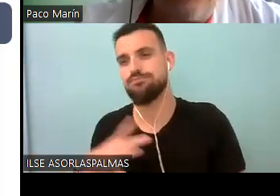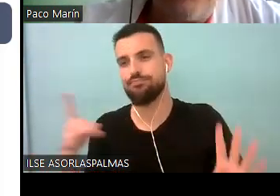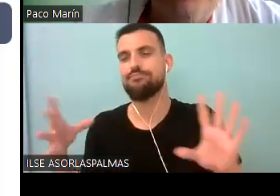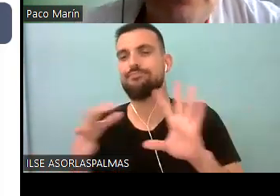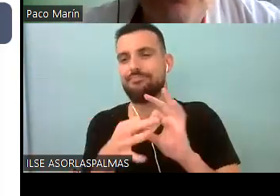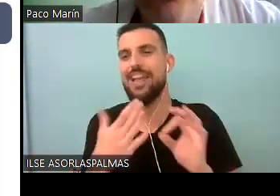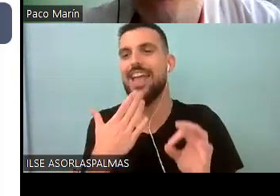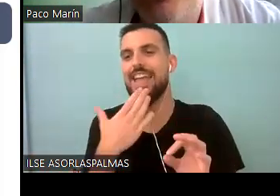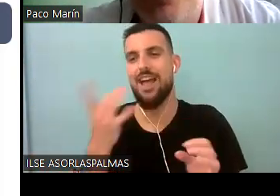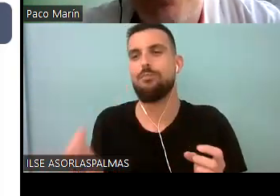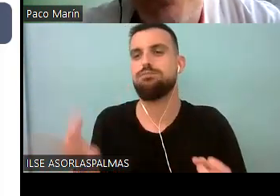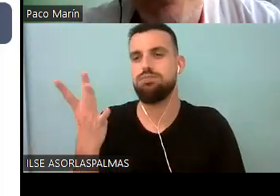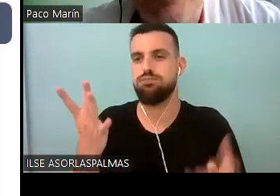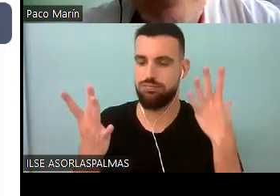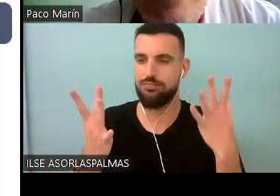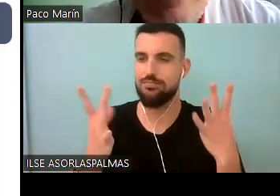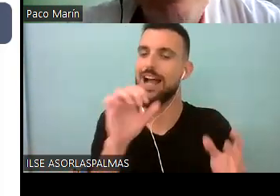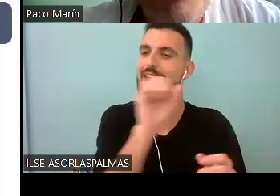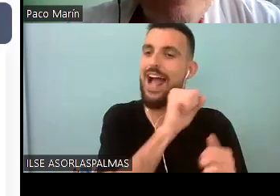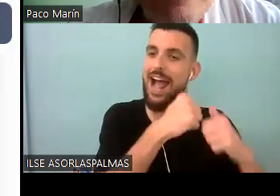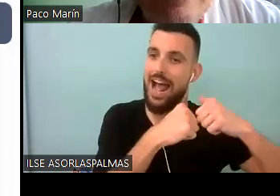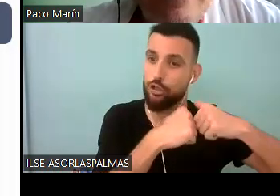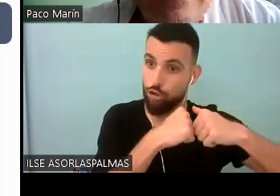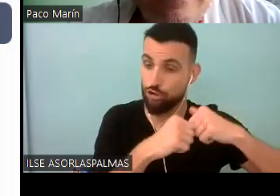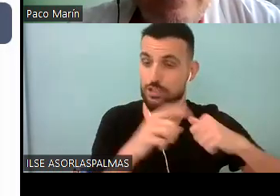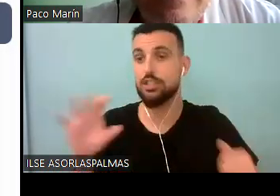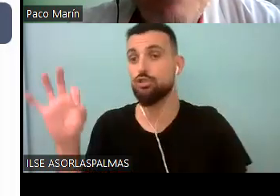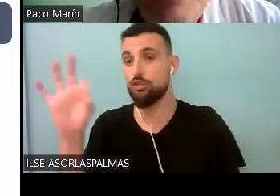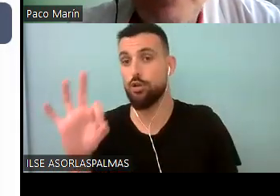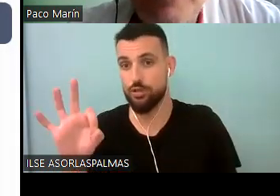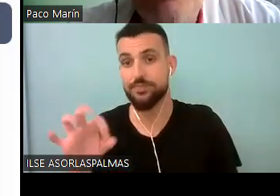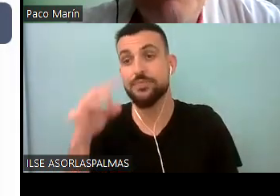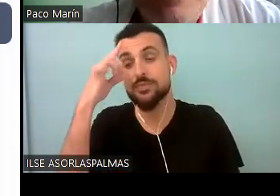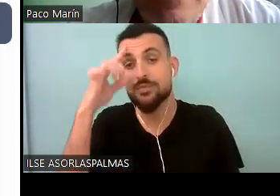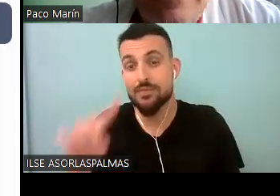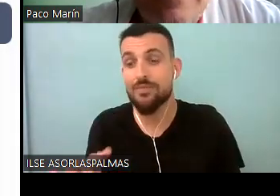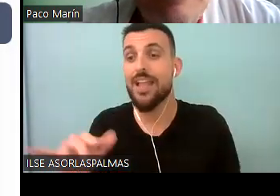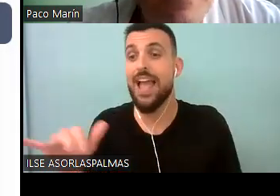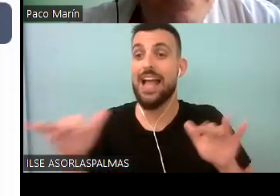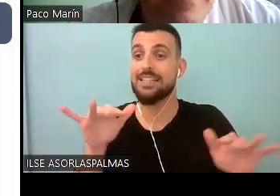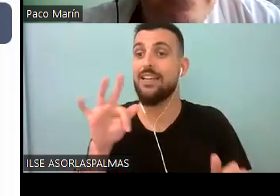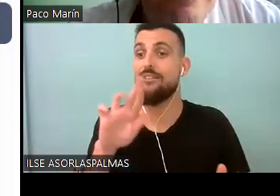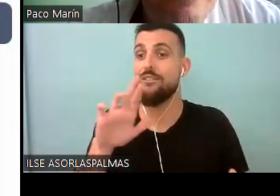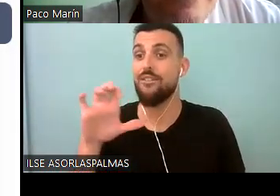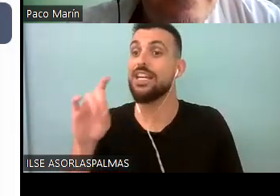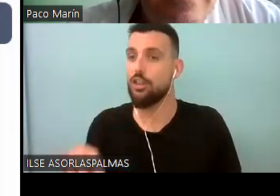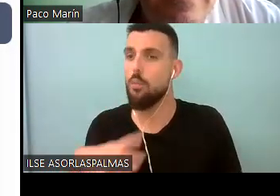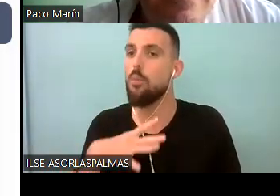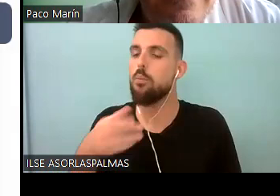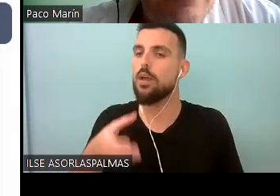las dos cosas, tanto artrosis como osteoporosis. Y sabéis que el Active Freedom también hay en Drinking Gel.